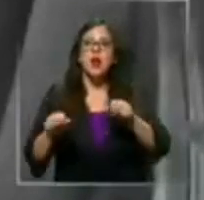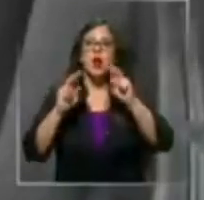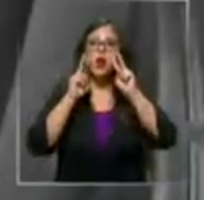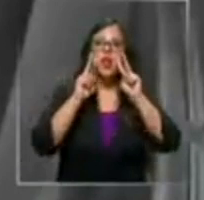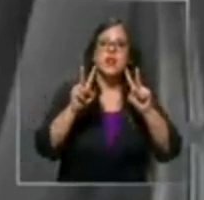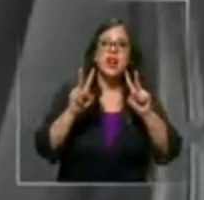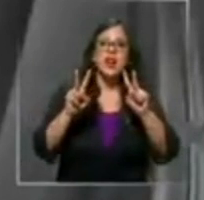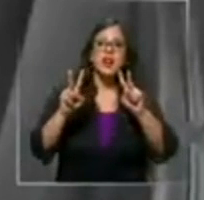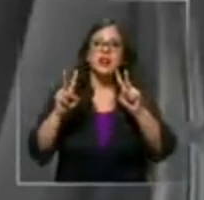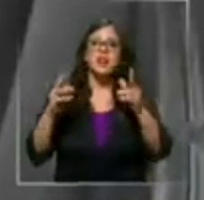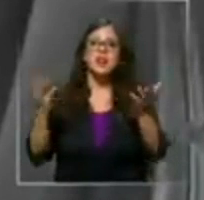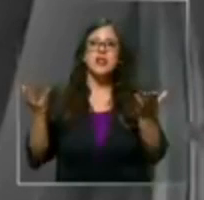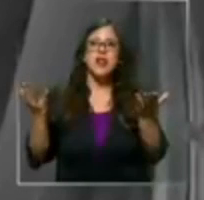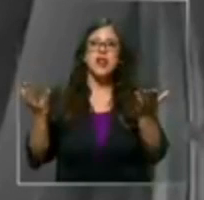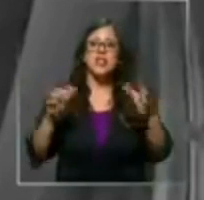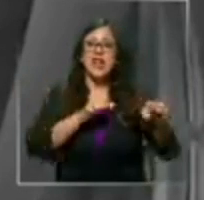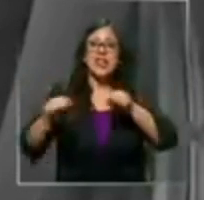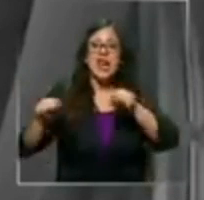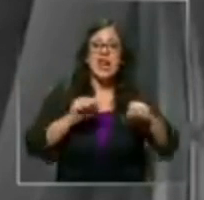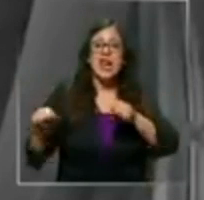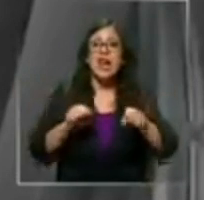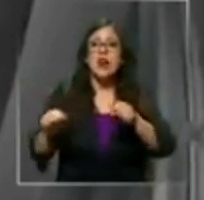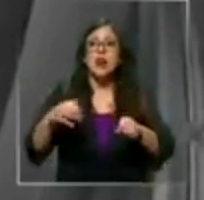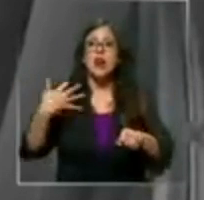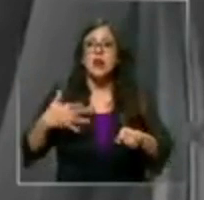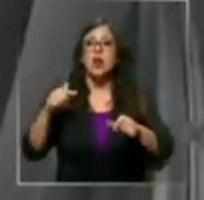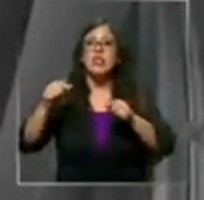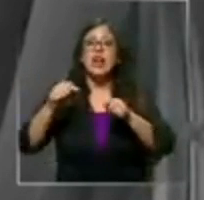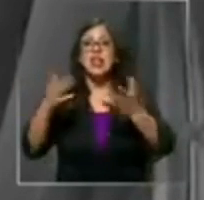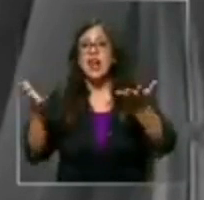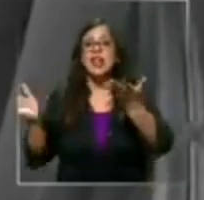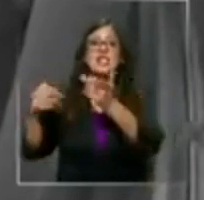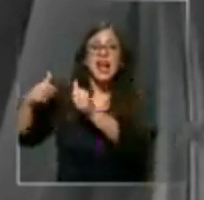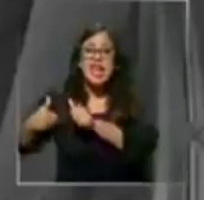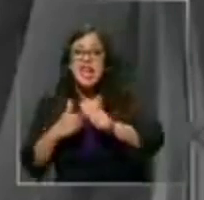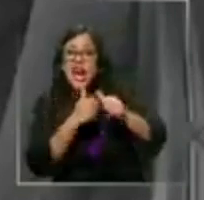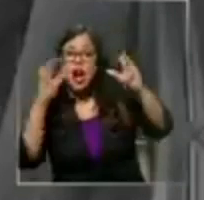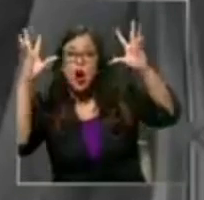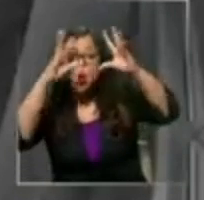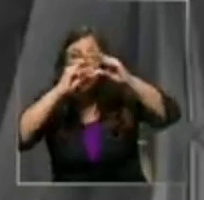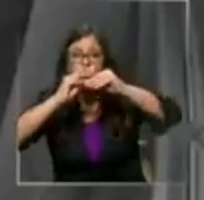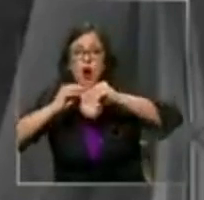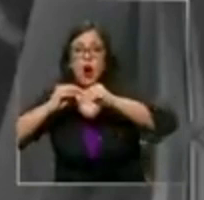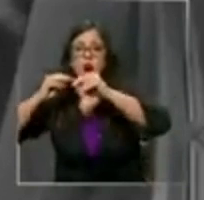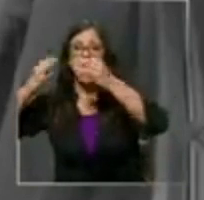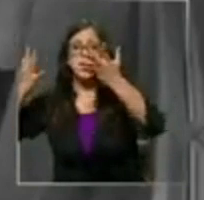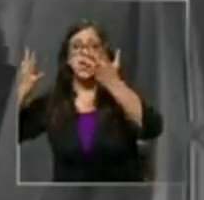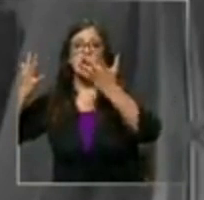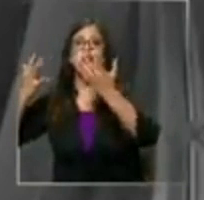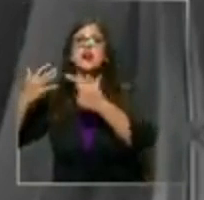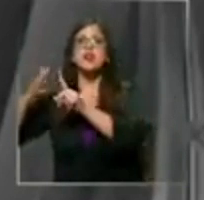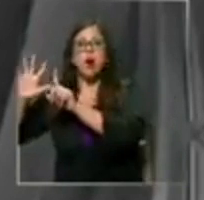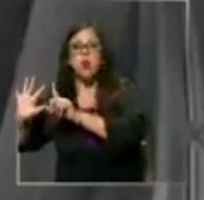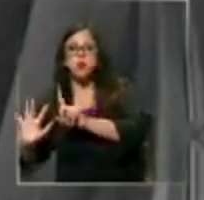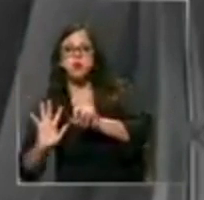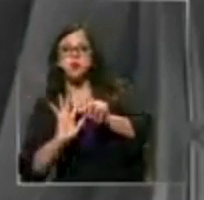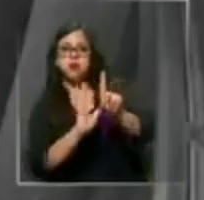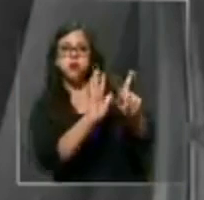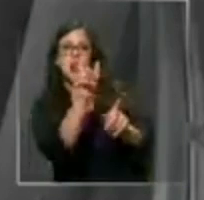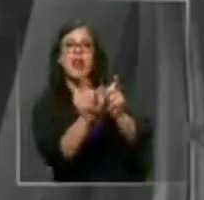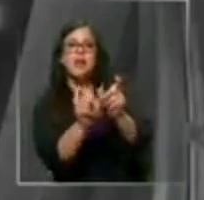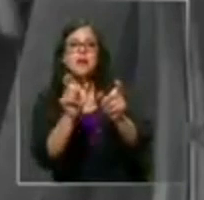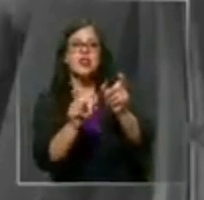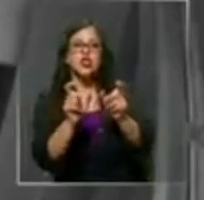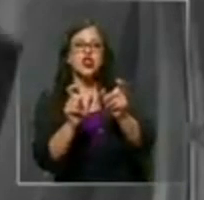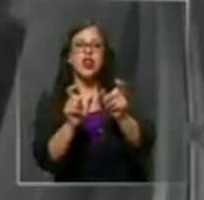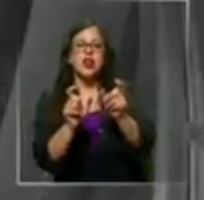usted, ya esto ya es un terremoto hecho derecho, y van guiando en medio de la oscuridad a quienes estaban allí, a los pacientes.